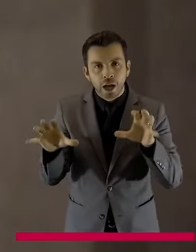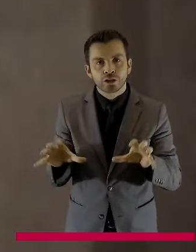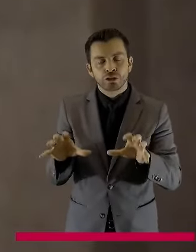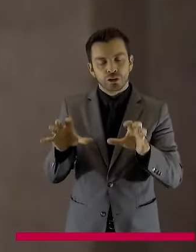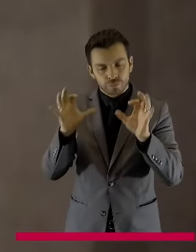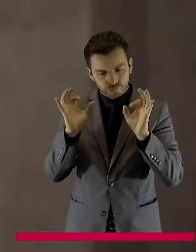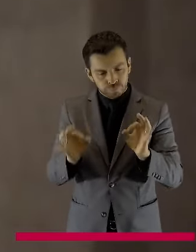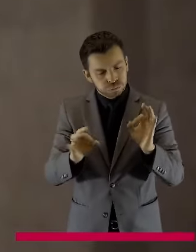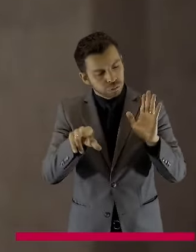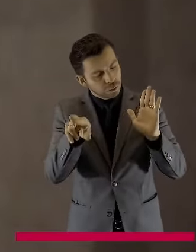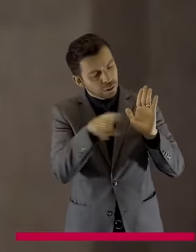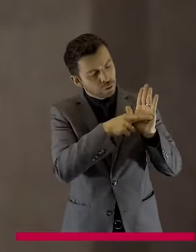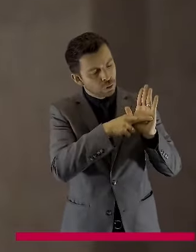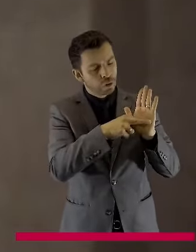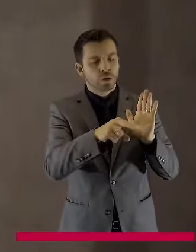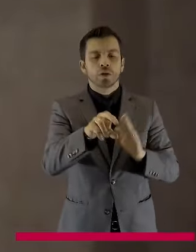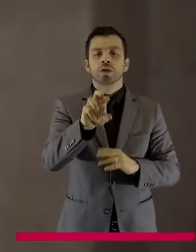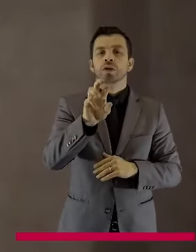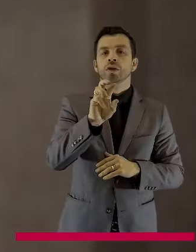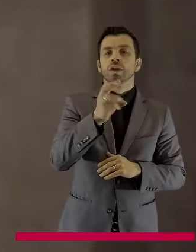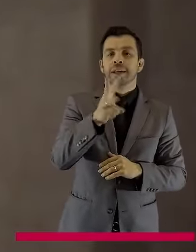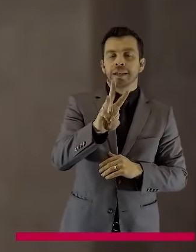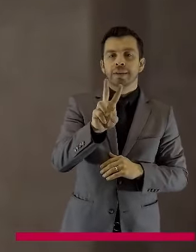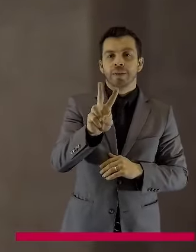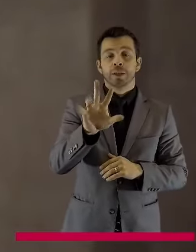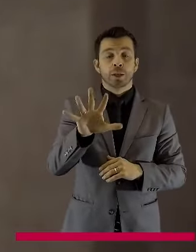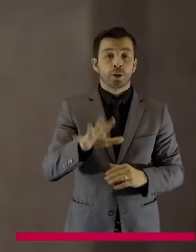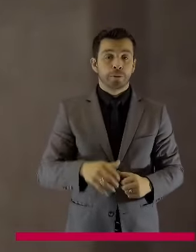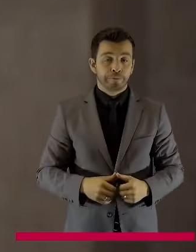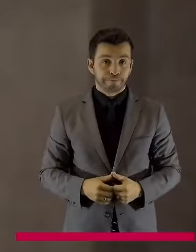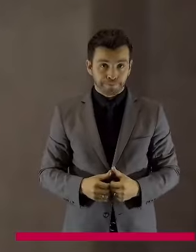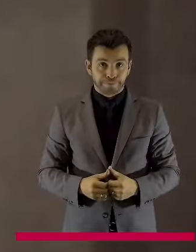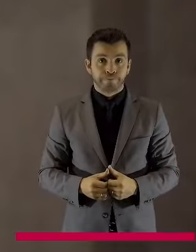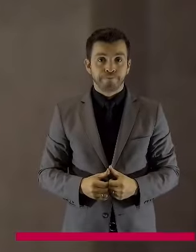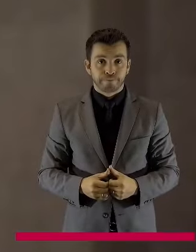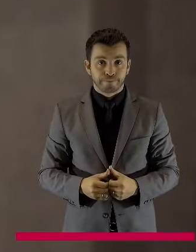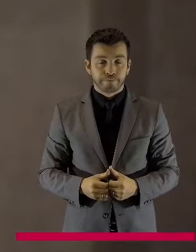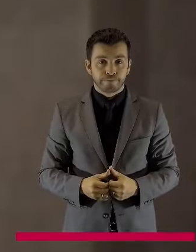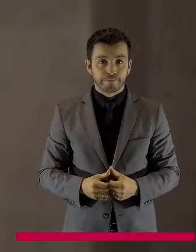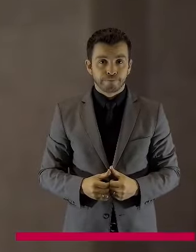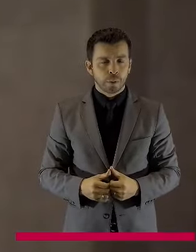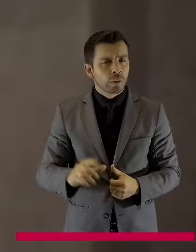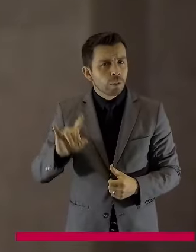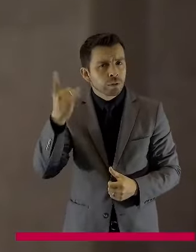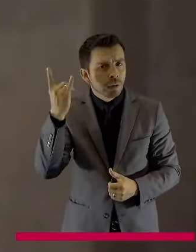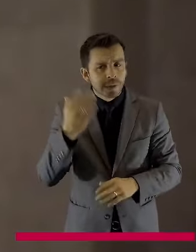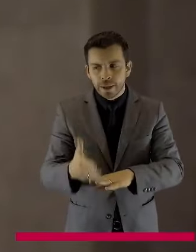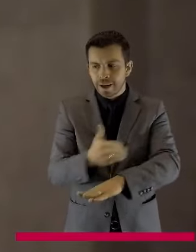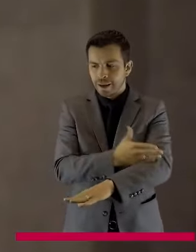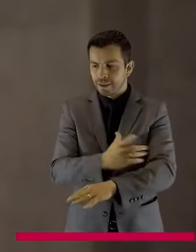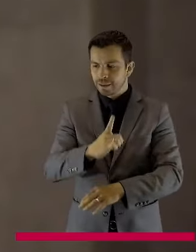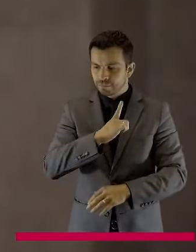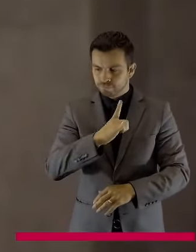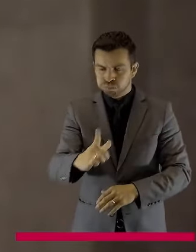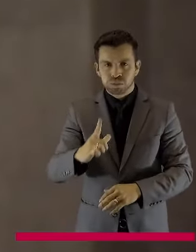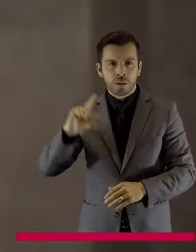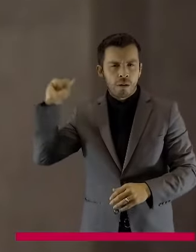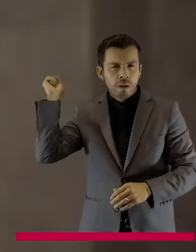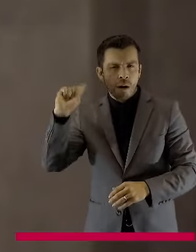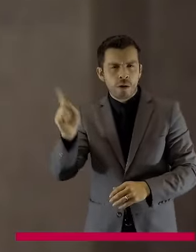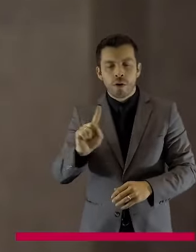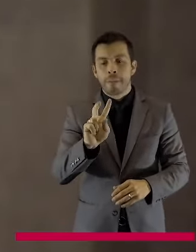Resolución 1325. Un liderazgo que empezó desde hace 24